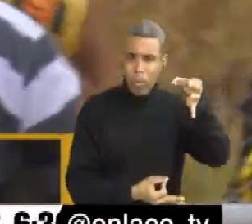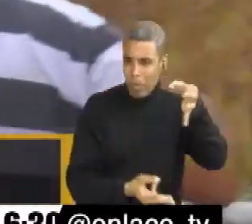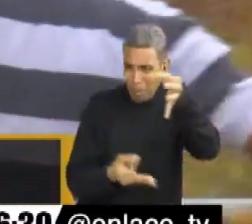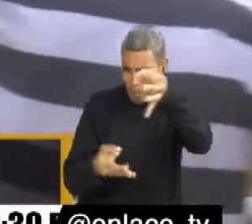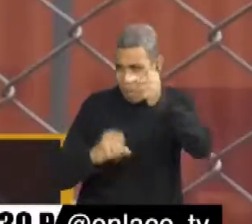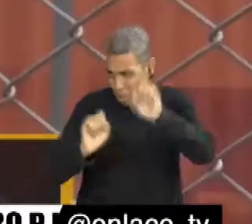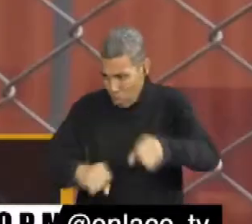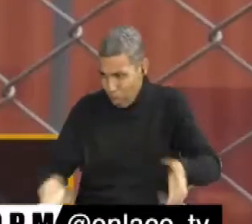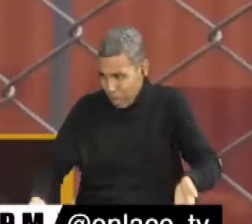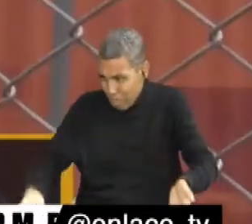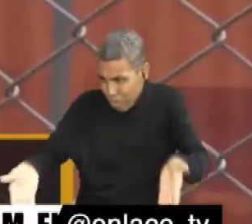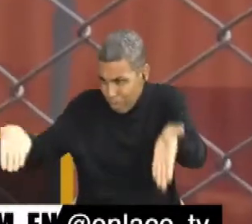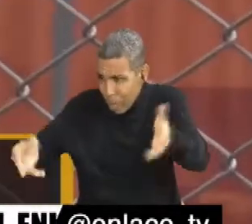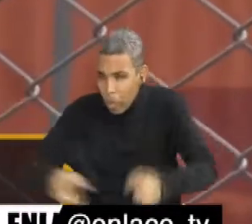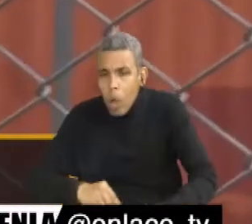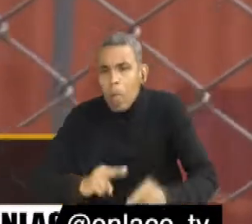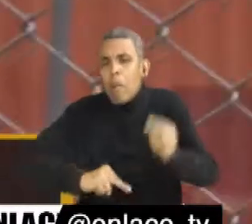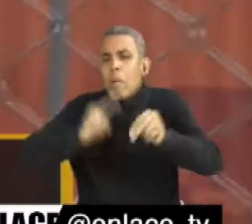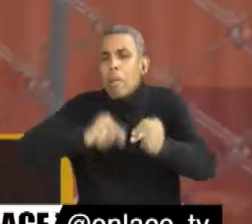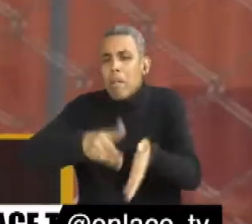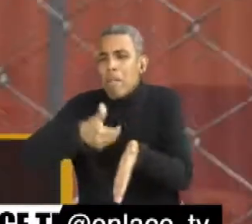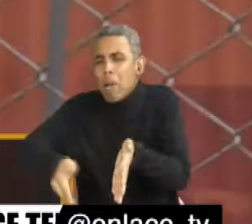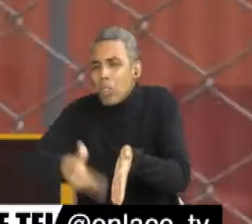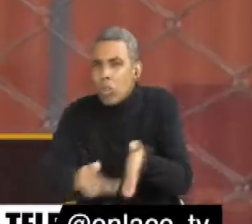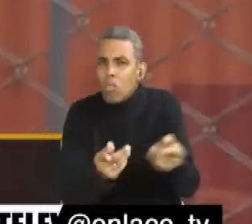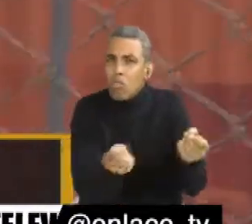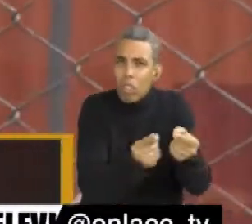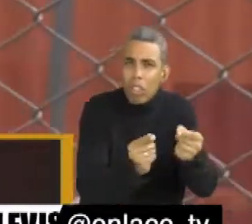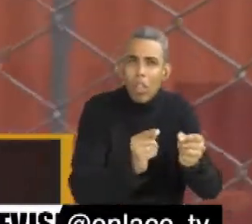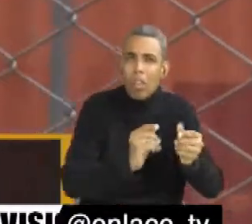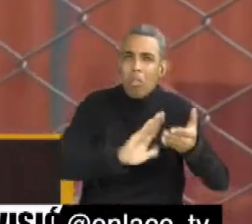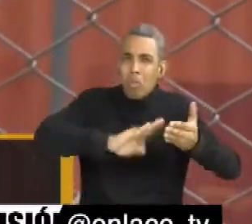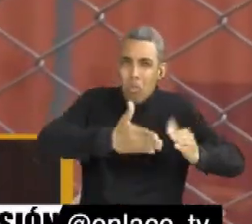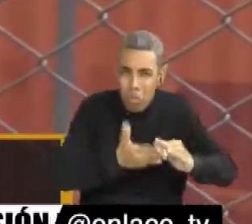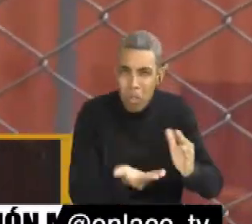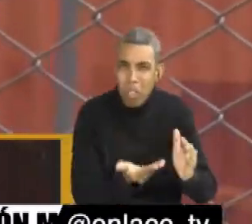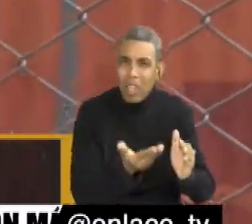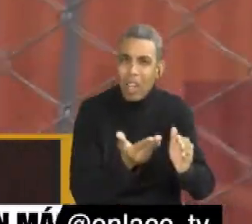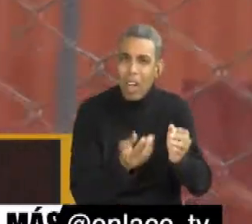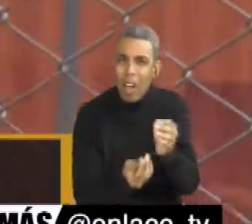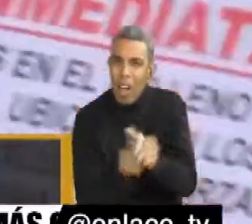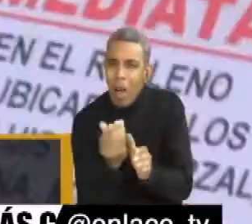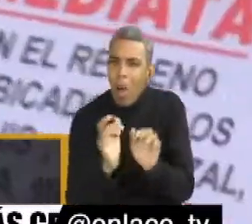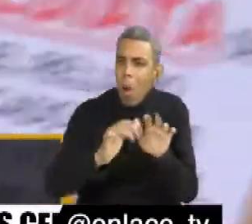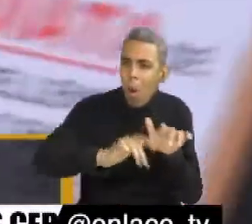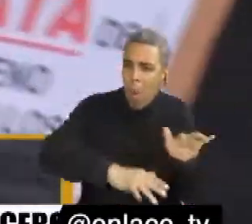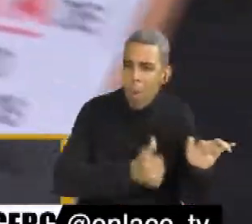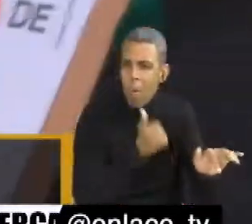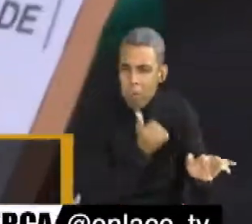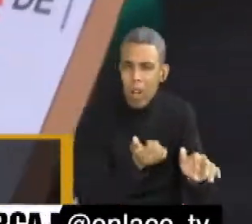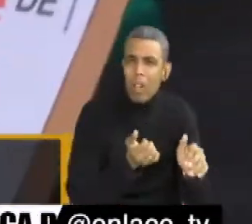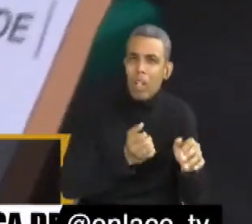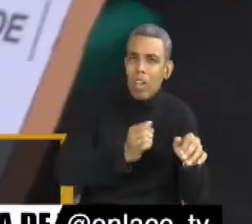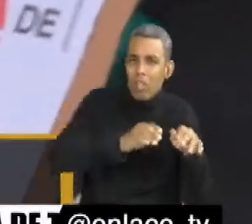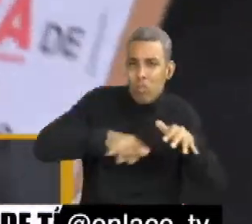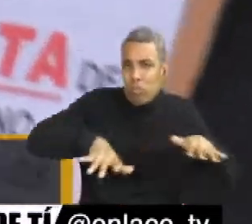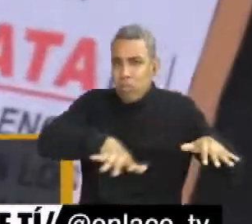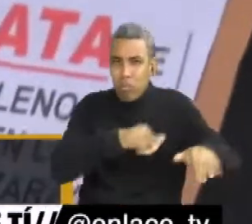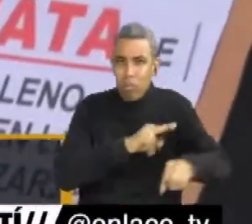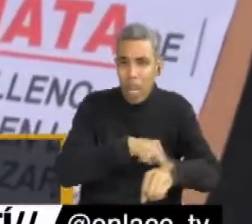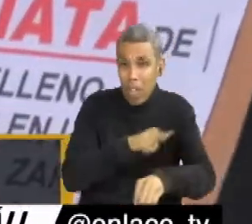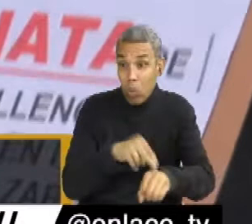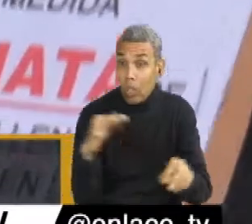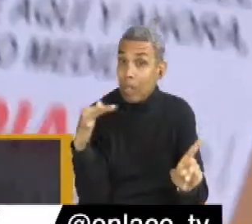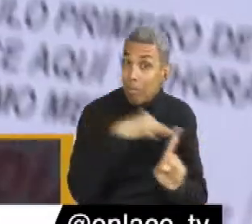está absolutamente ya comprobado. Por eso, complacido por este anuncio que toma el señor fiscal, porque eso va